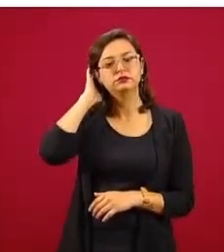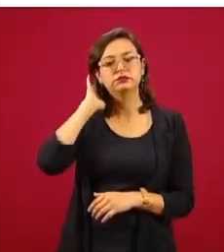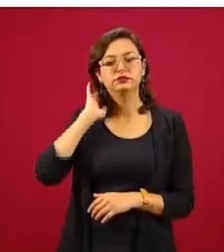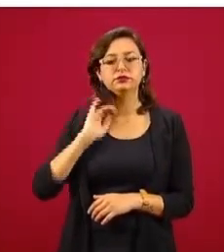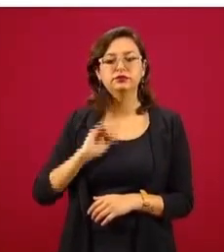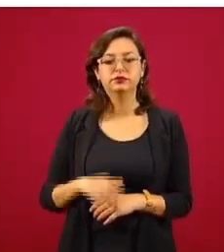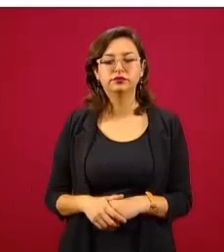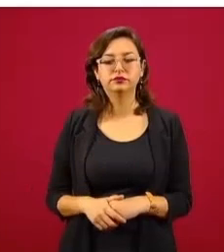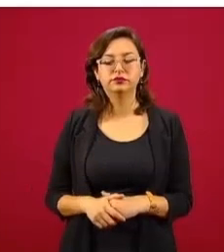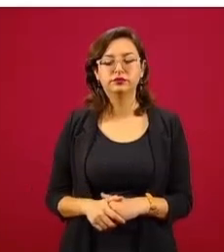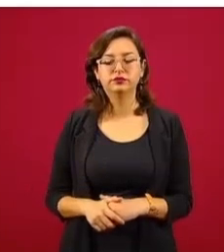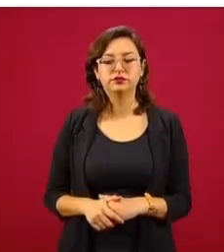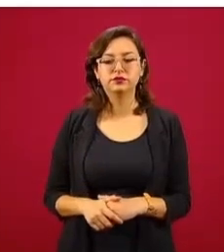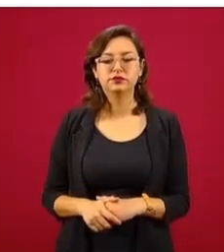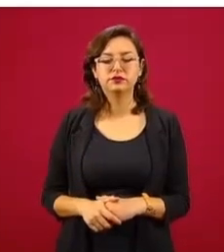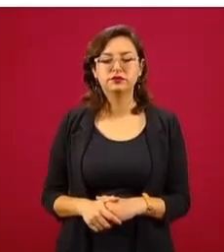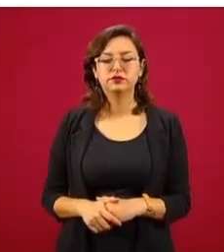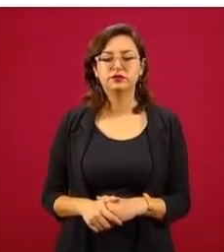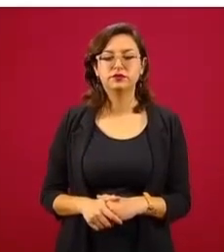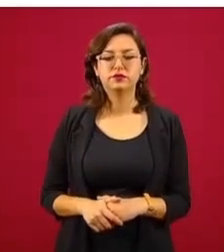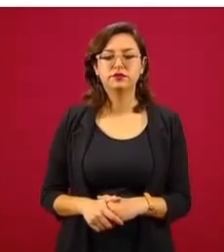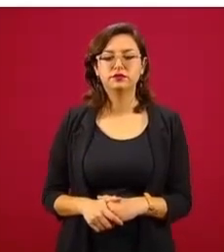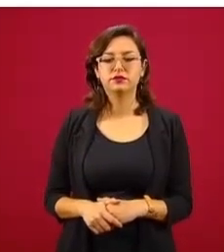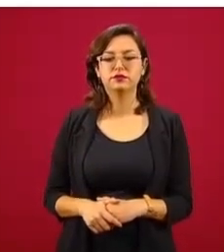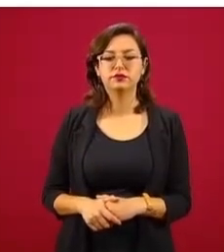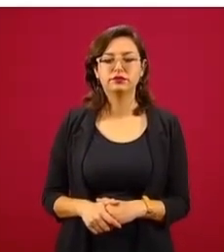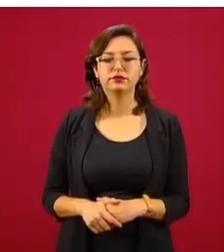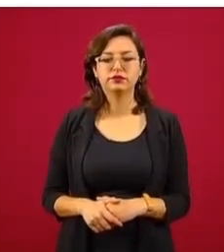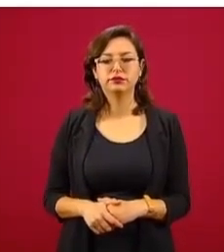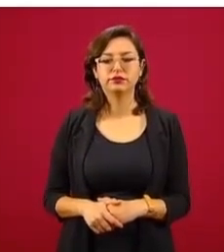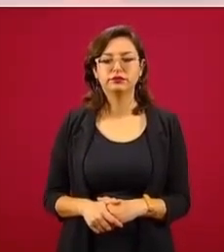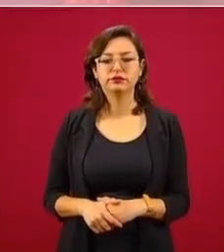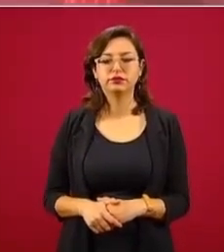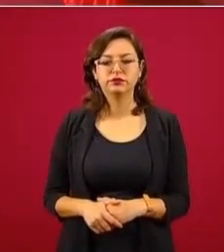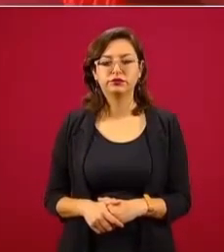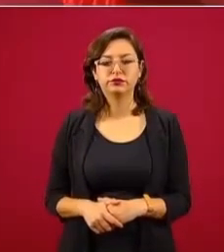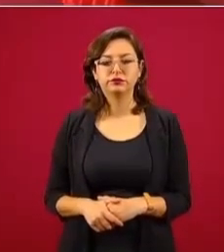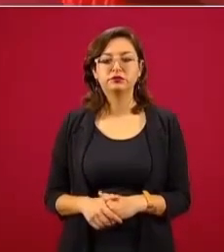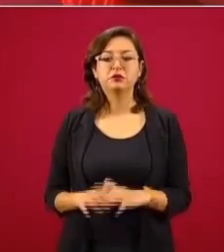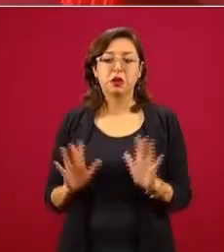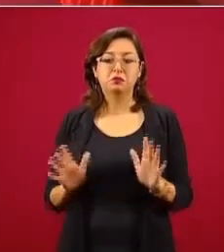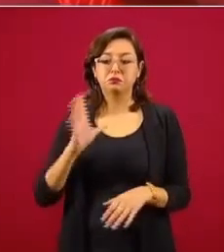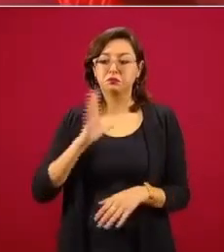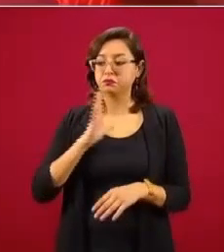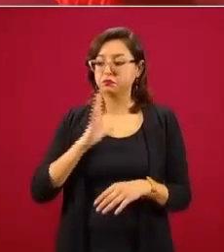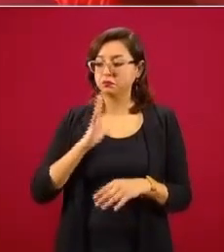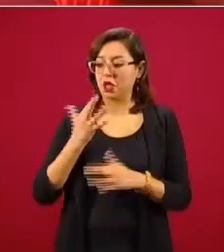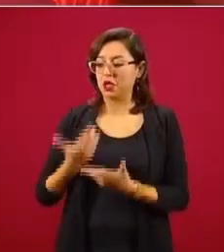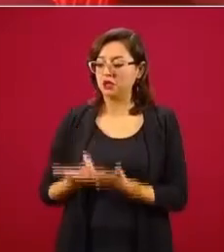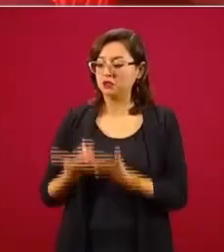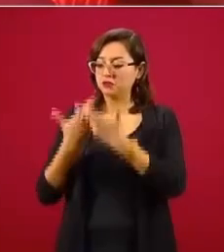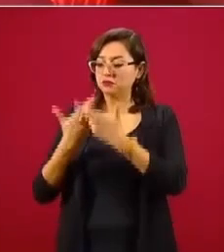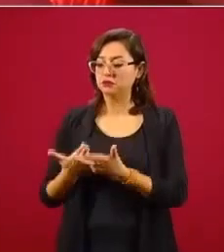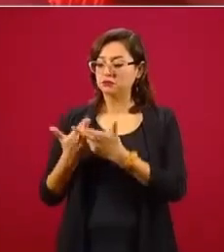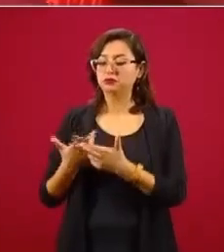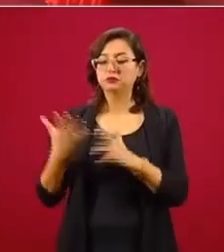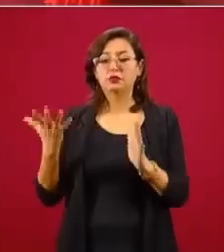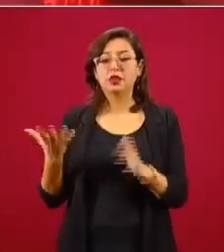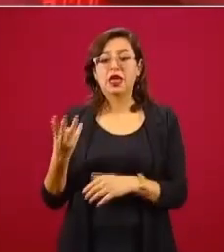y y ya tenemos la disponibilidad de recursos cuando hablamos de